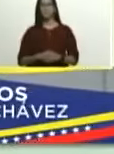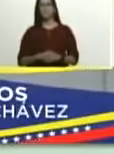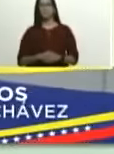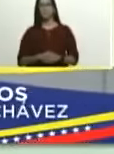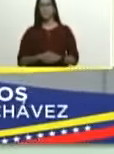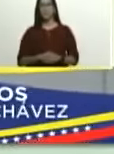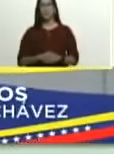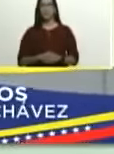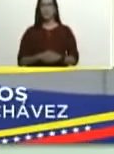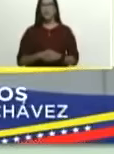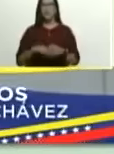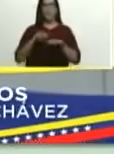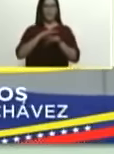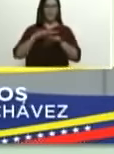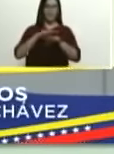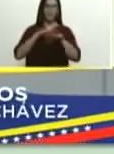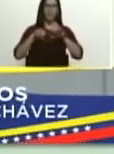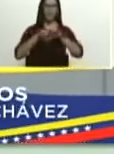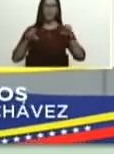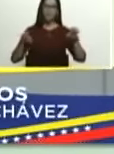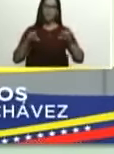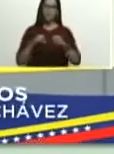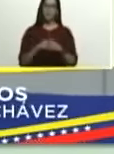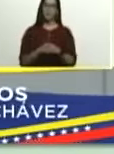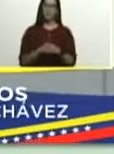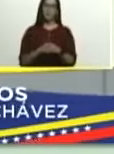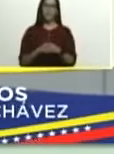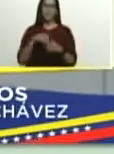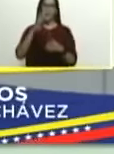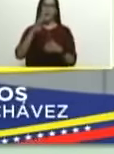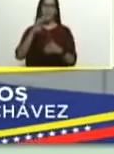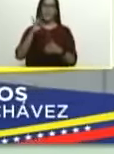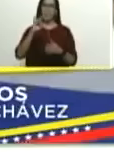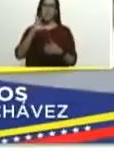ministra de Educación, las bricomiles